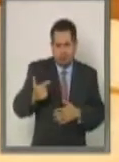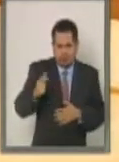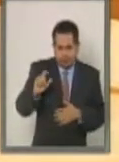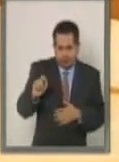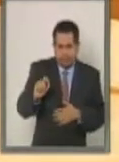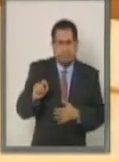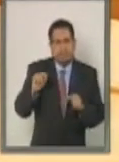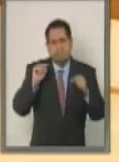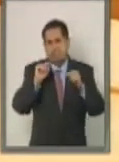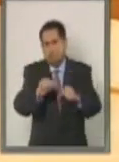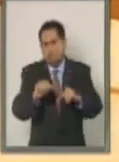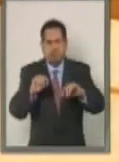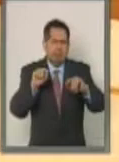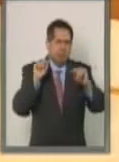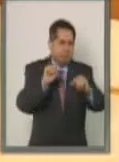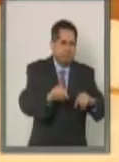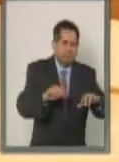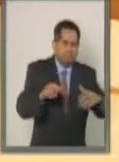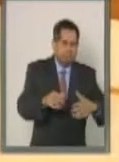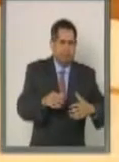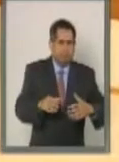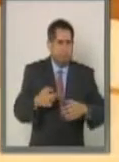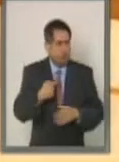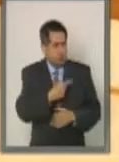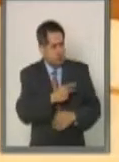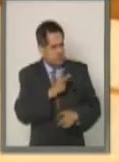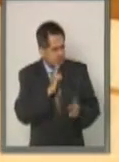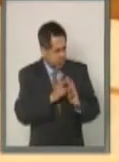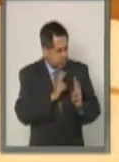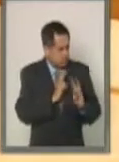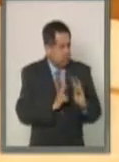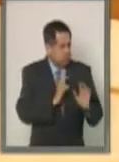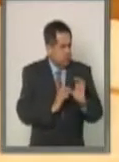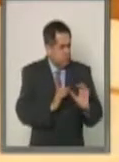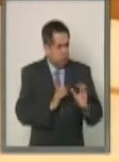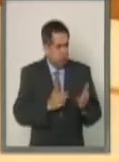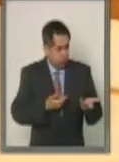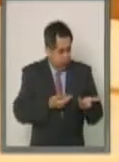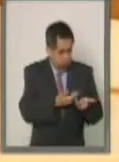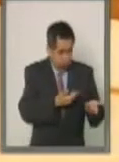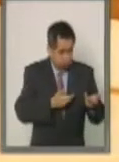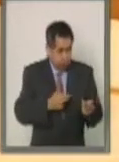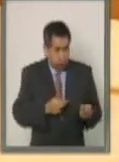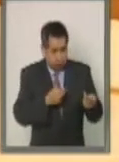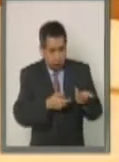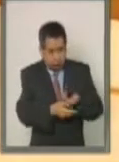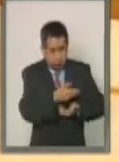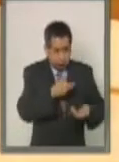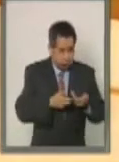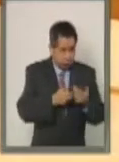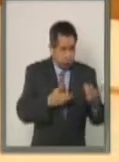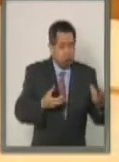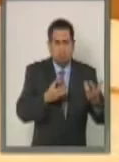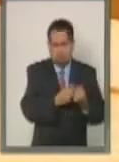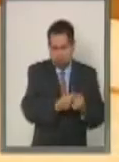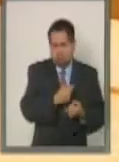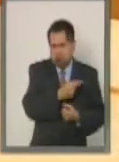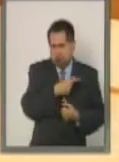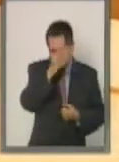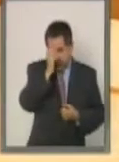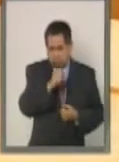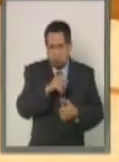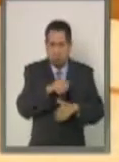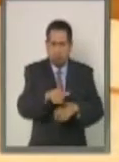MICTA, han conversado y negociado para la cooperación en temas de